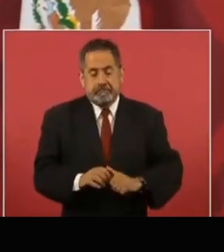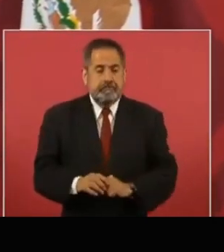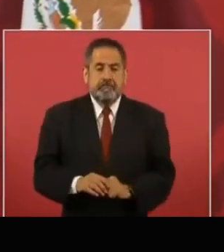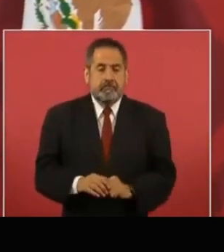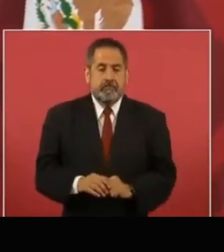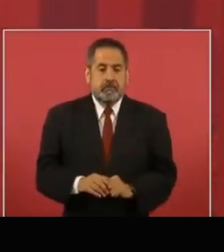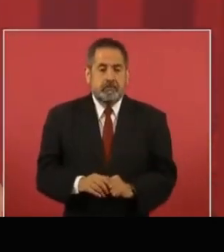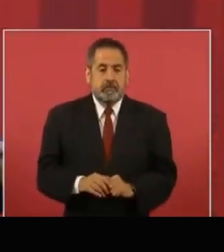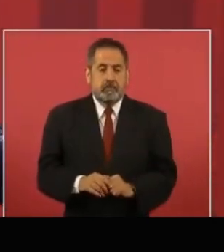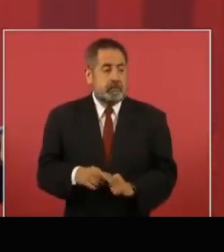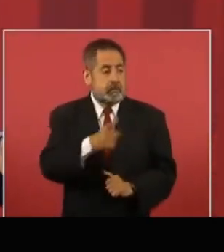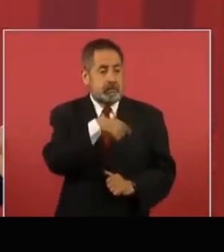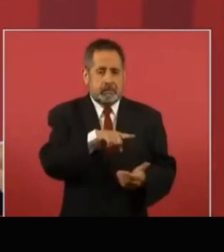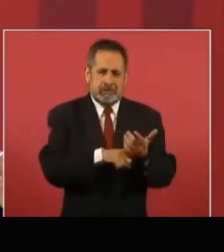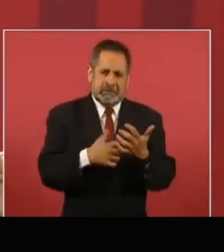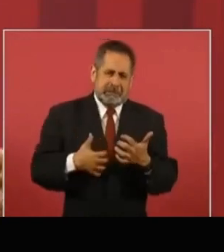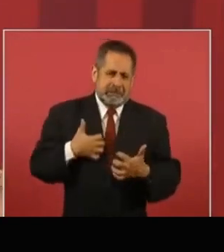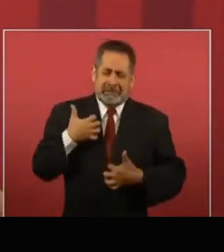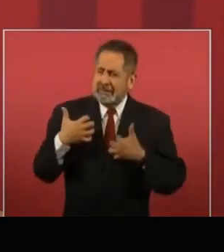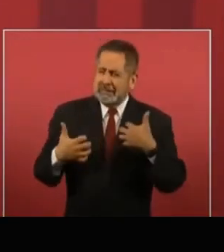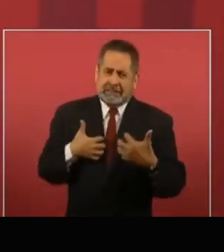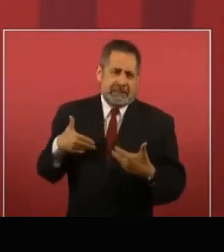estan molestísimos